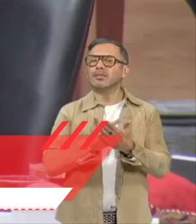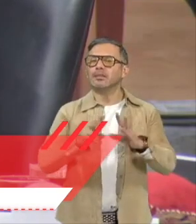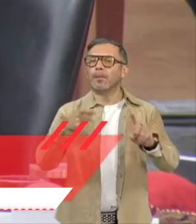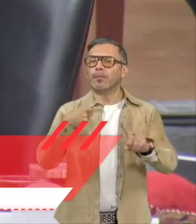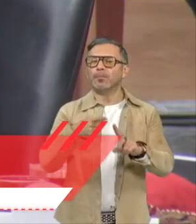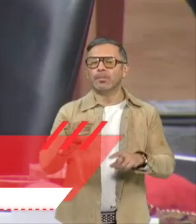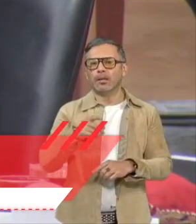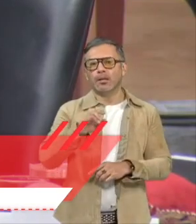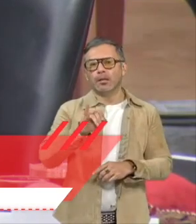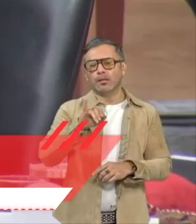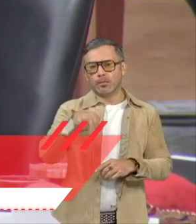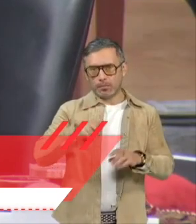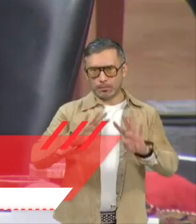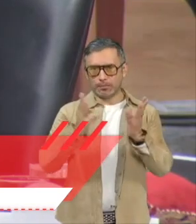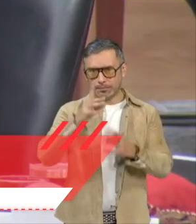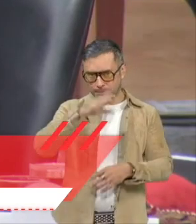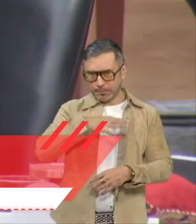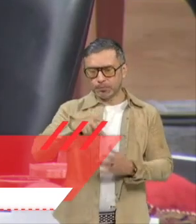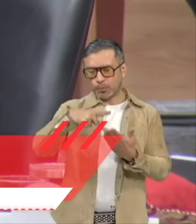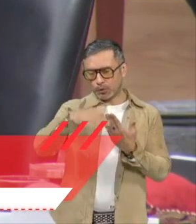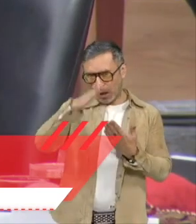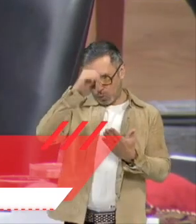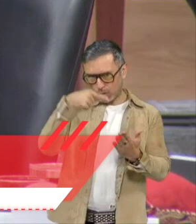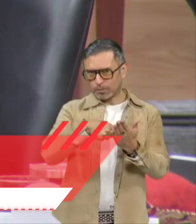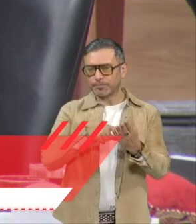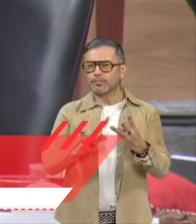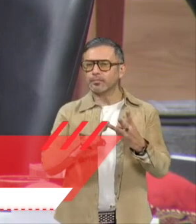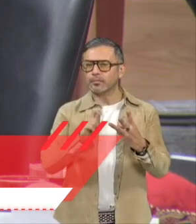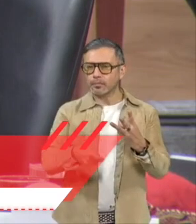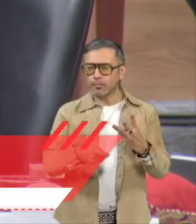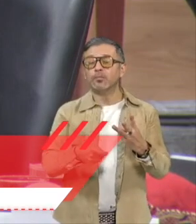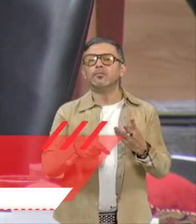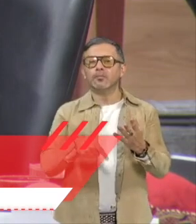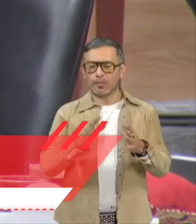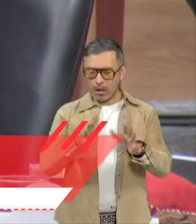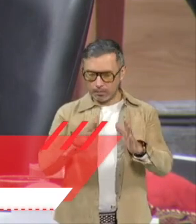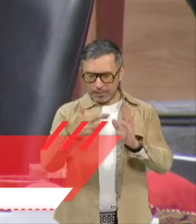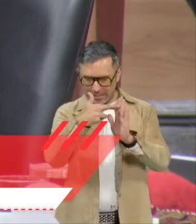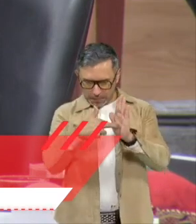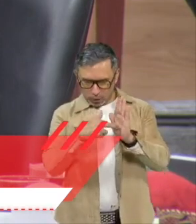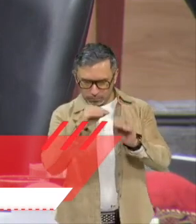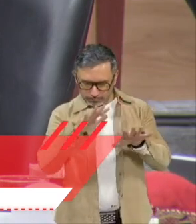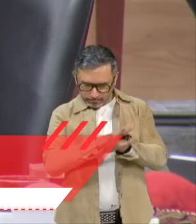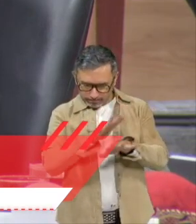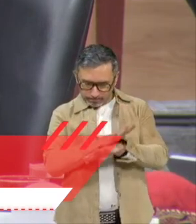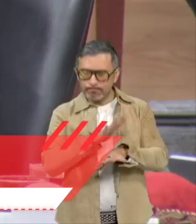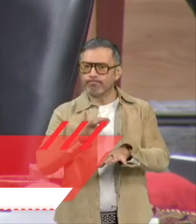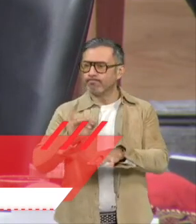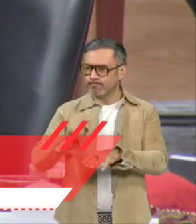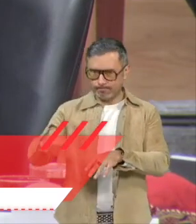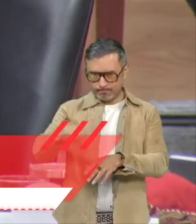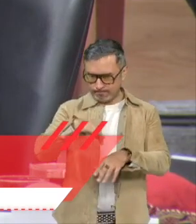19 de febrero respectivamente pues en estos se realizan expresiones que a decir del quejoso pudieran afectar la equidad en la